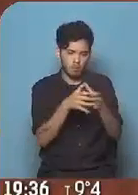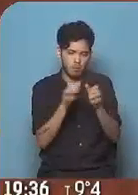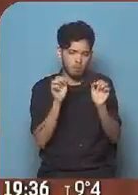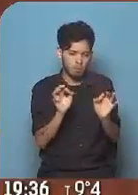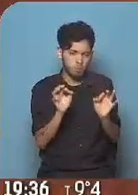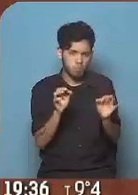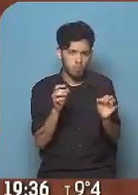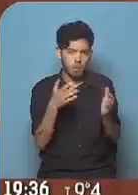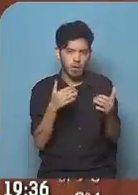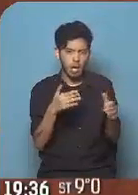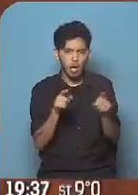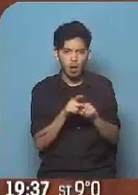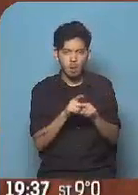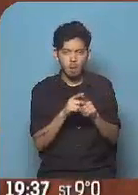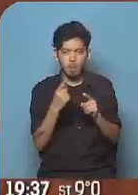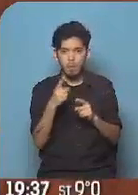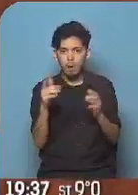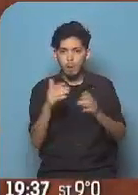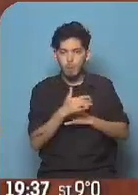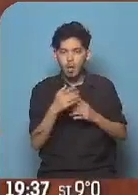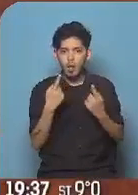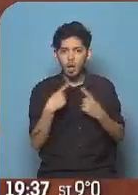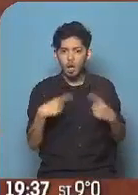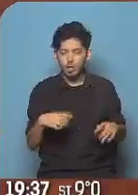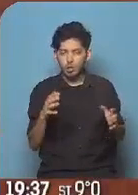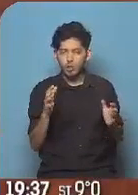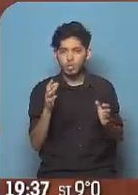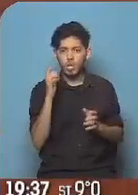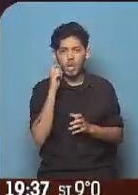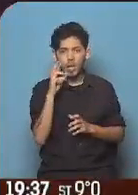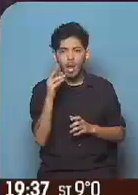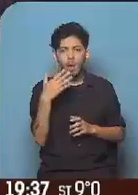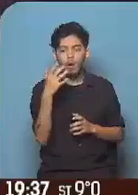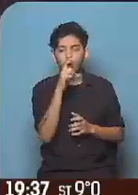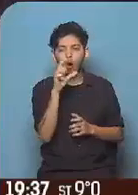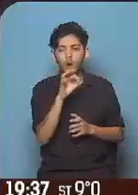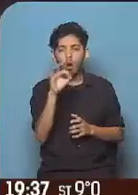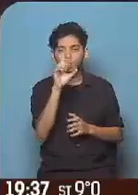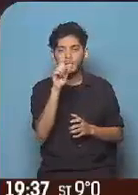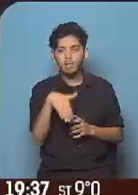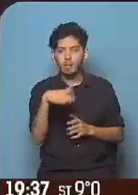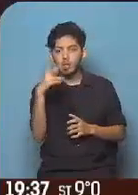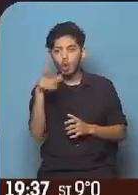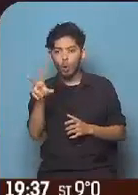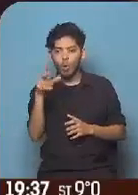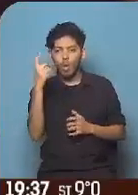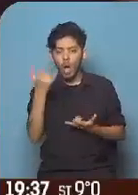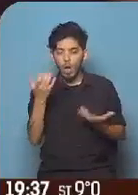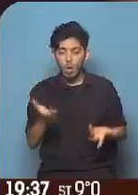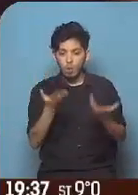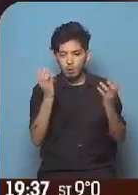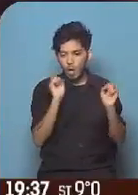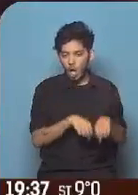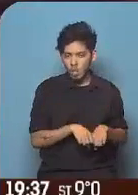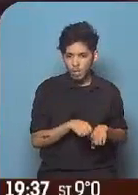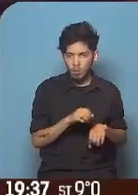misma caja, pero tiene menor cantidad de gramos o centímetros cúbicos, con lo cual hay un aumento encubierto.